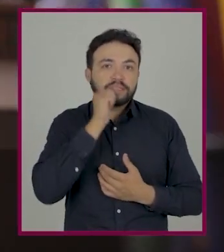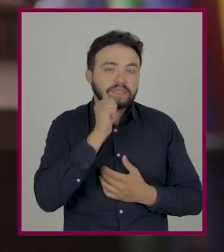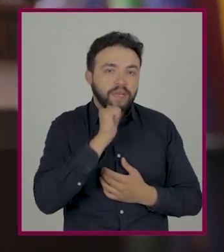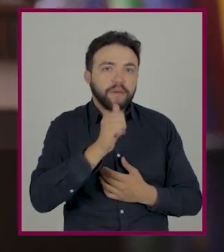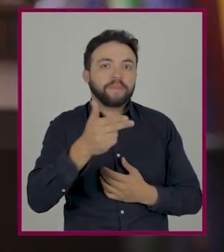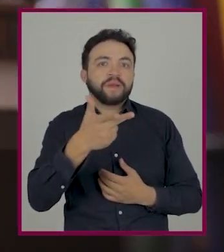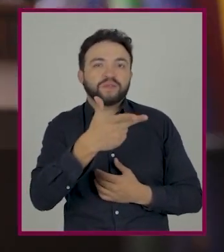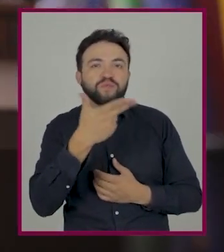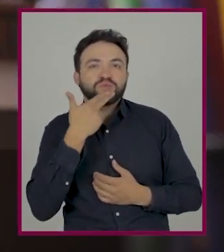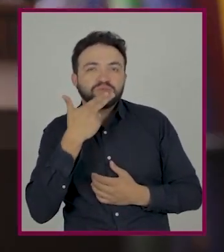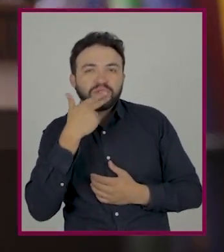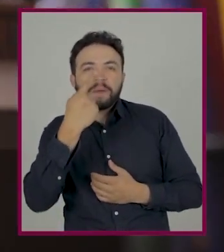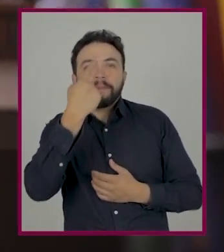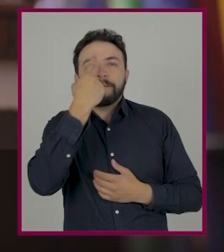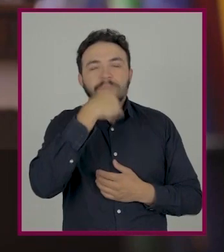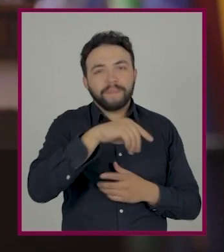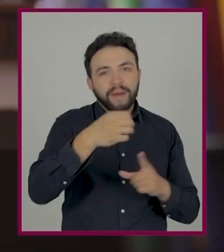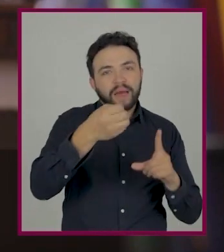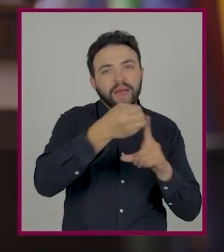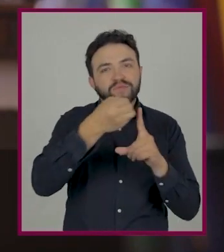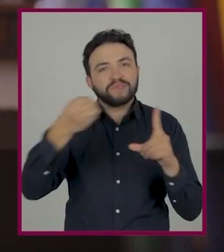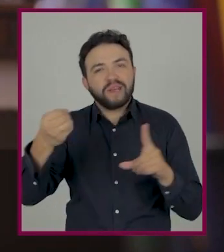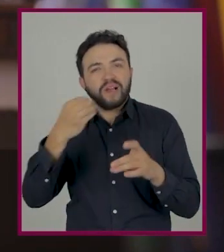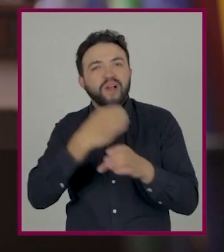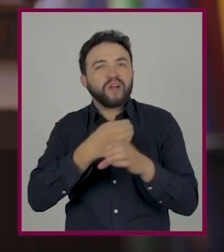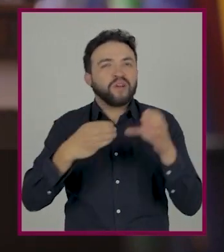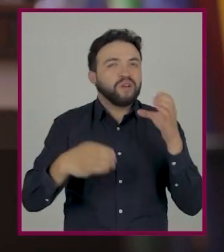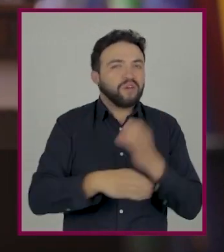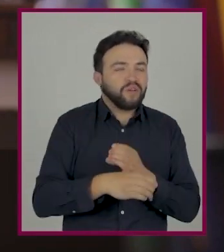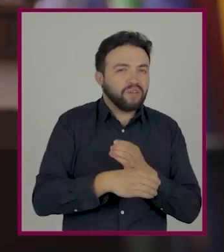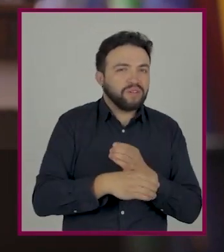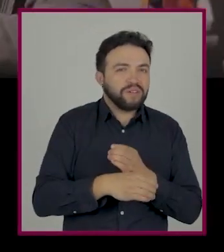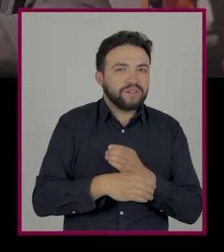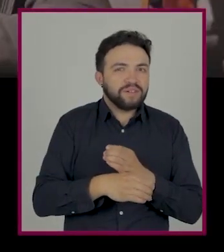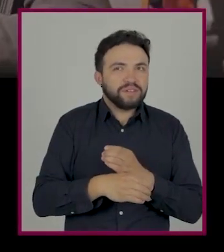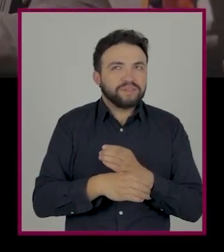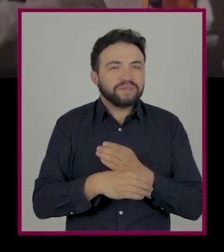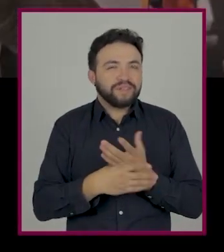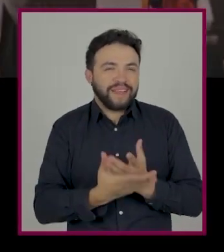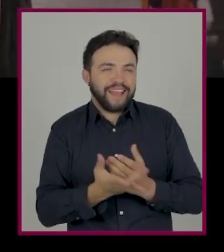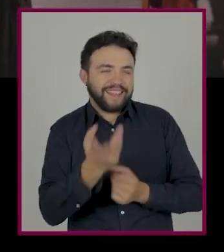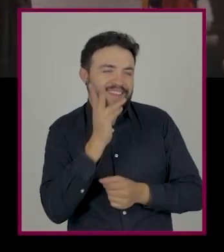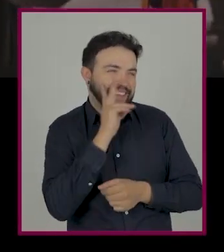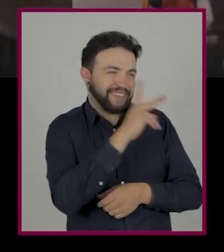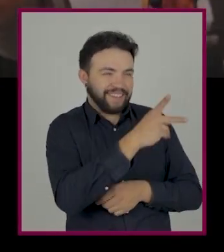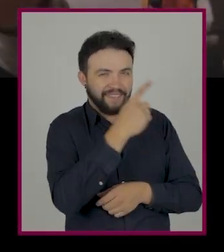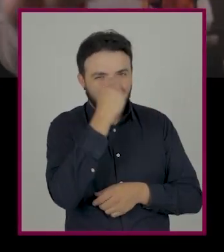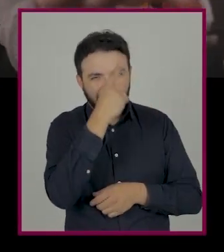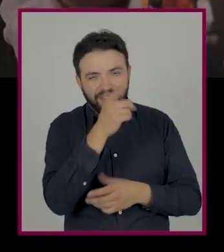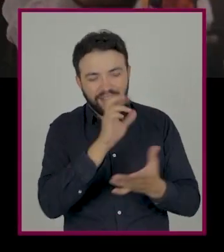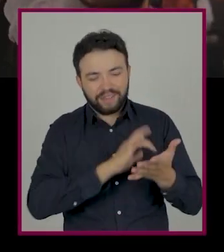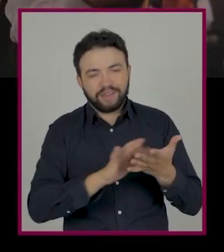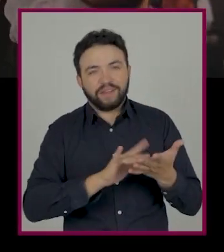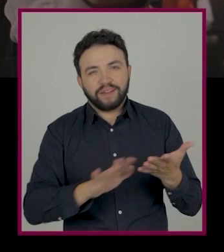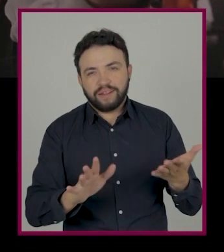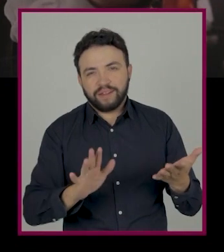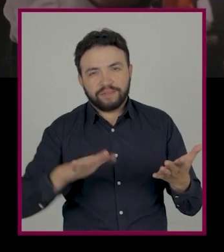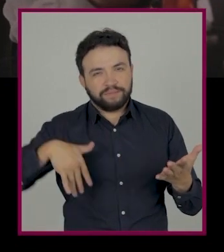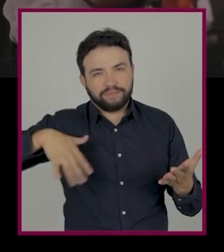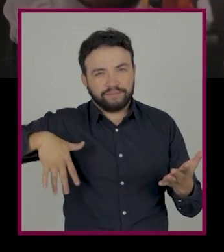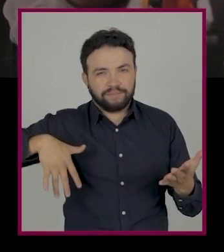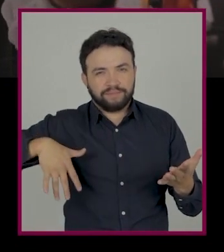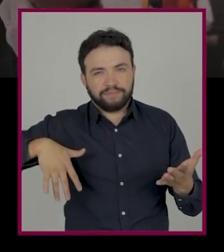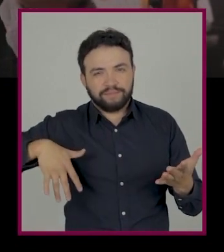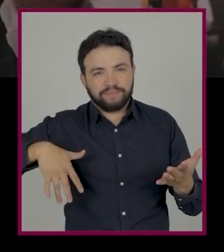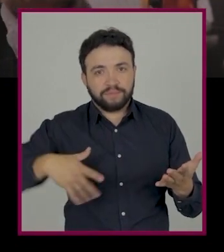A menudo se utilizan para organizar cosas de... Ay, se ve que estás leyendo.